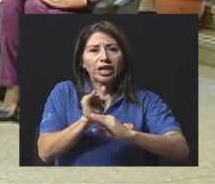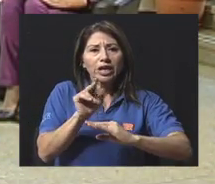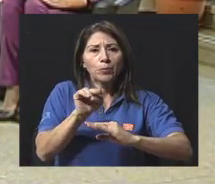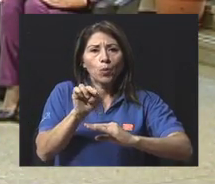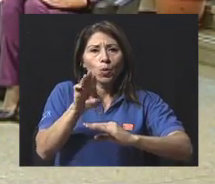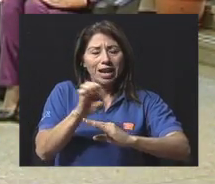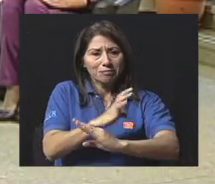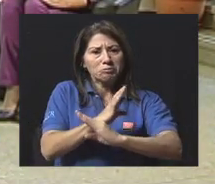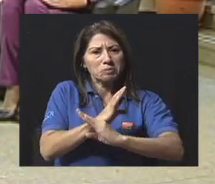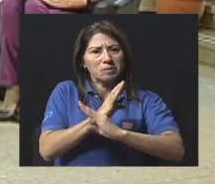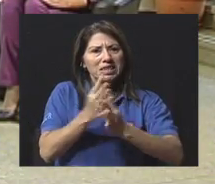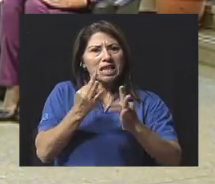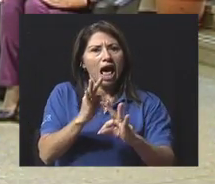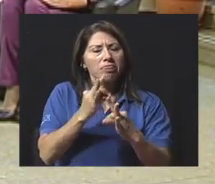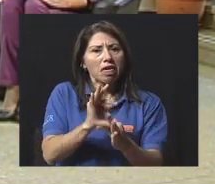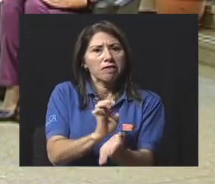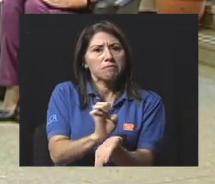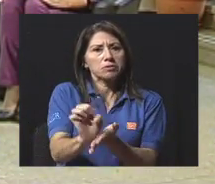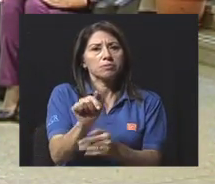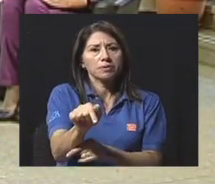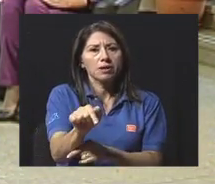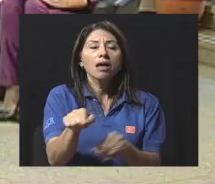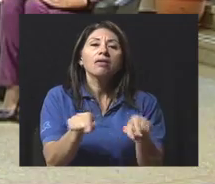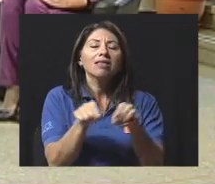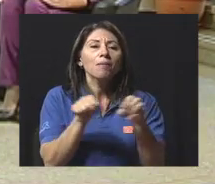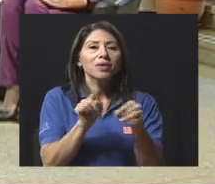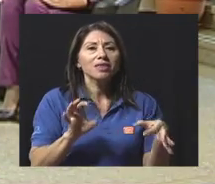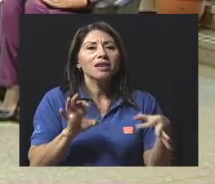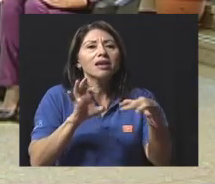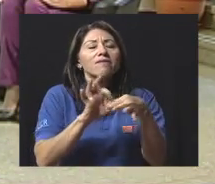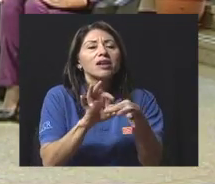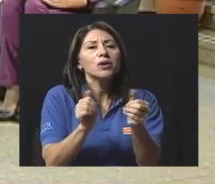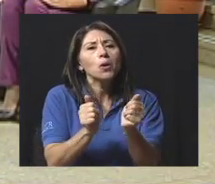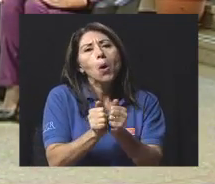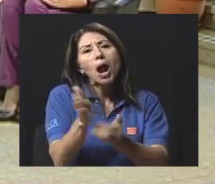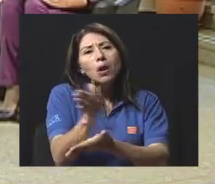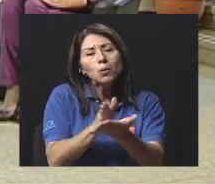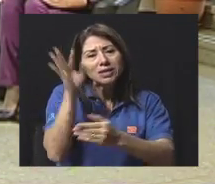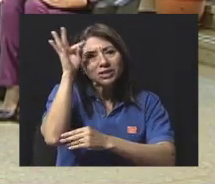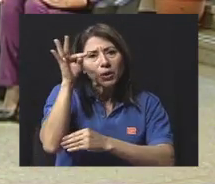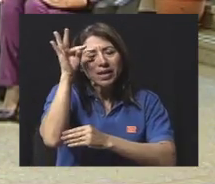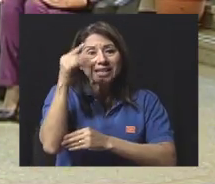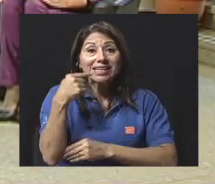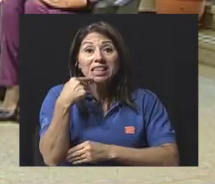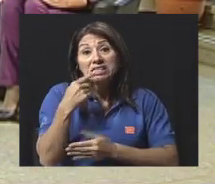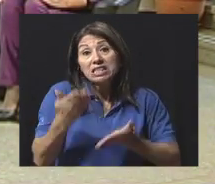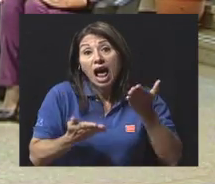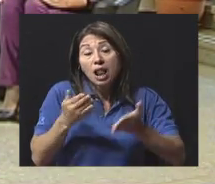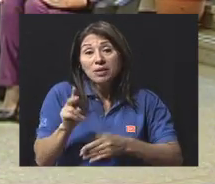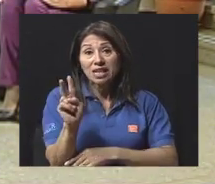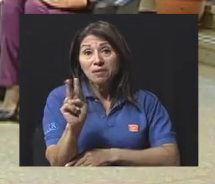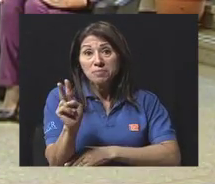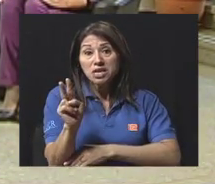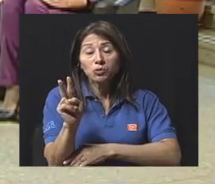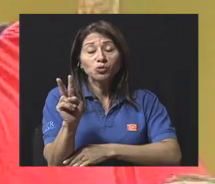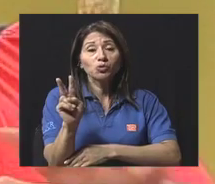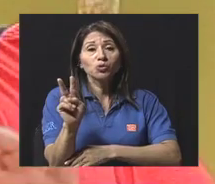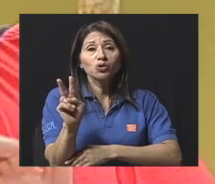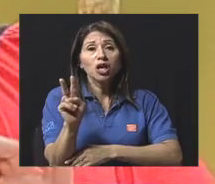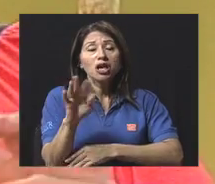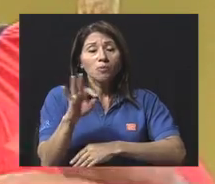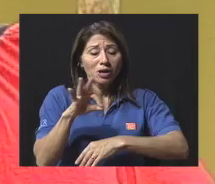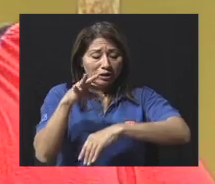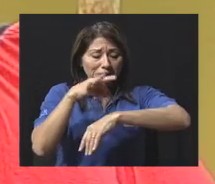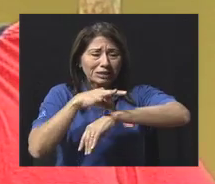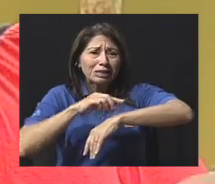virus y tiene mucho que ver también con ciertas teorías de que puede ser que el virus llegue a esas articulaciones como lo que son